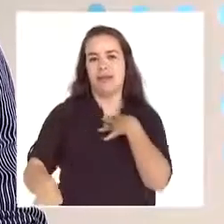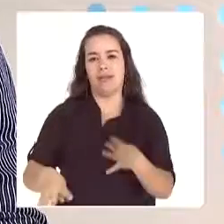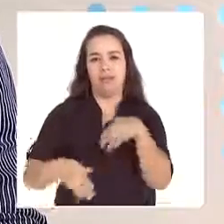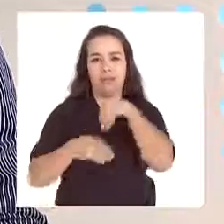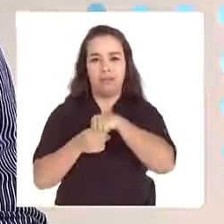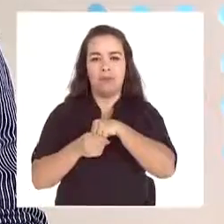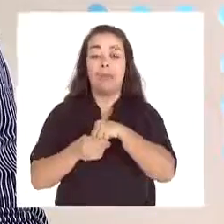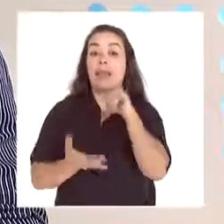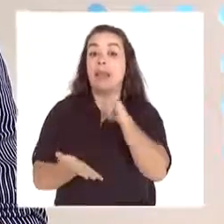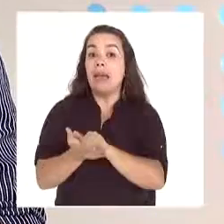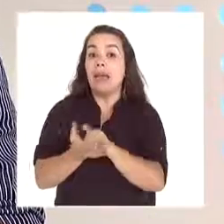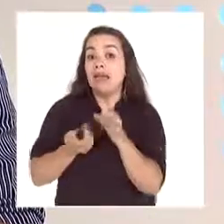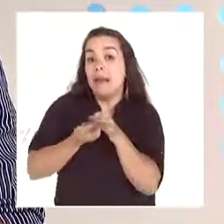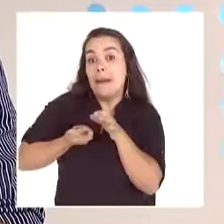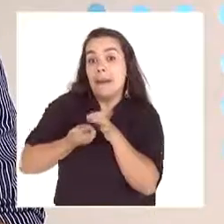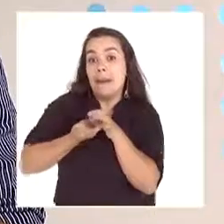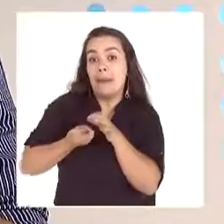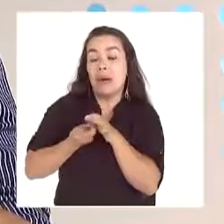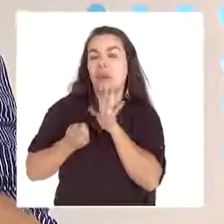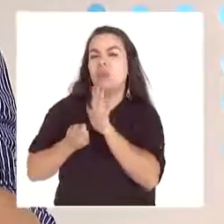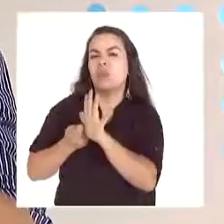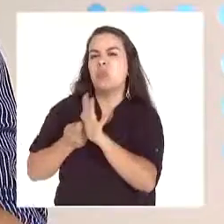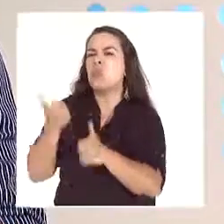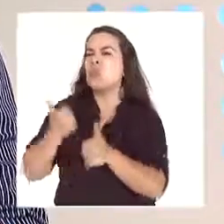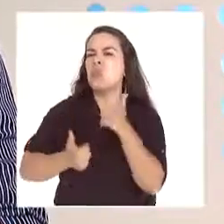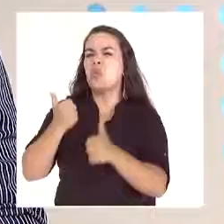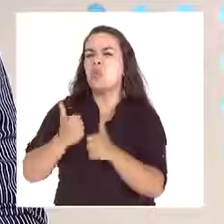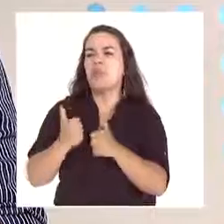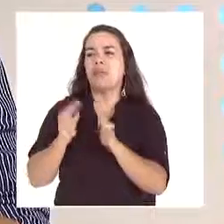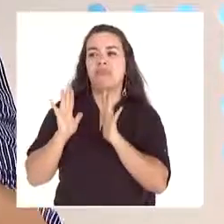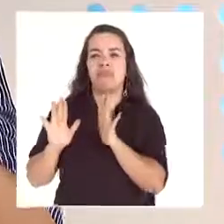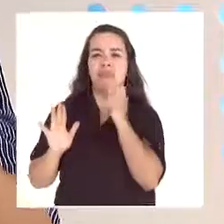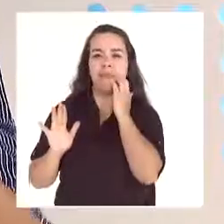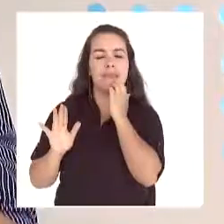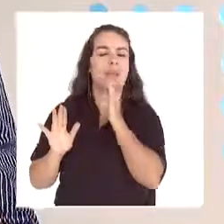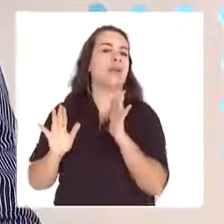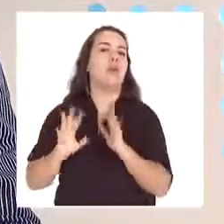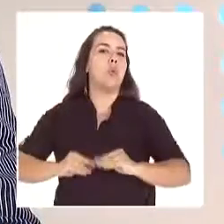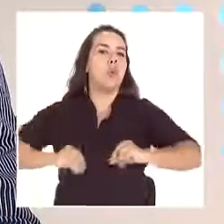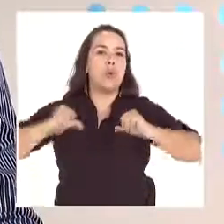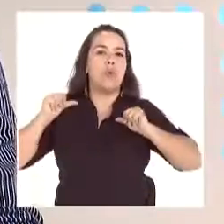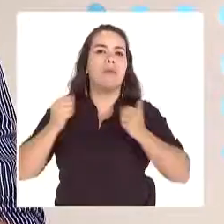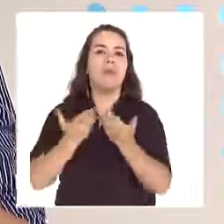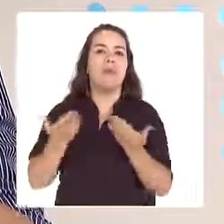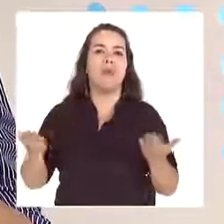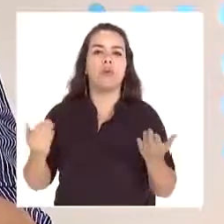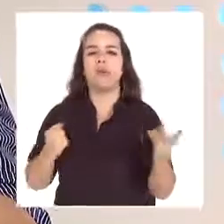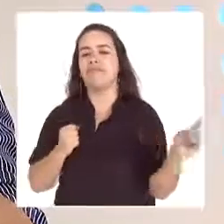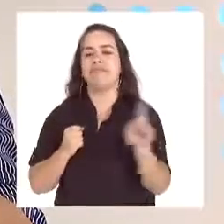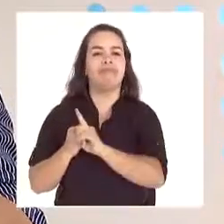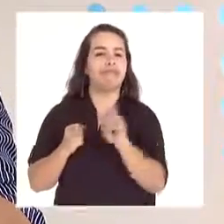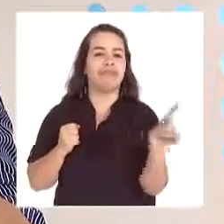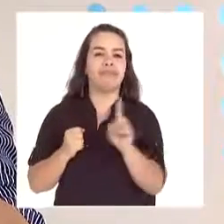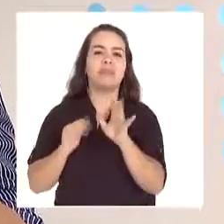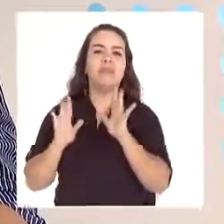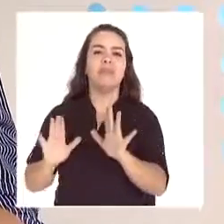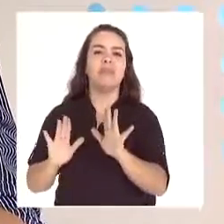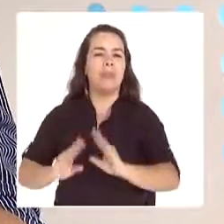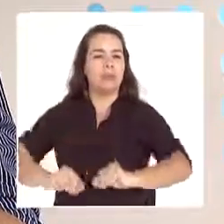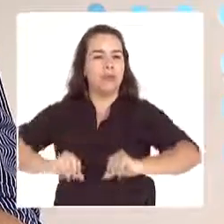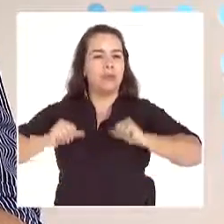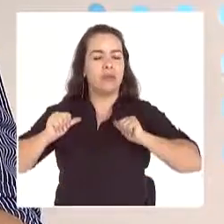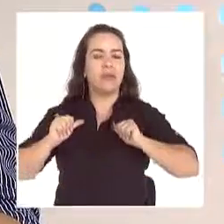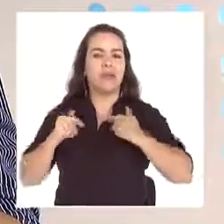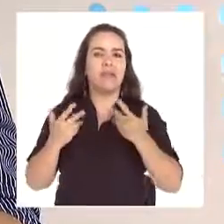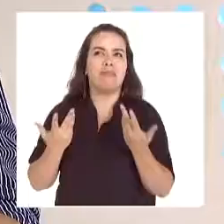Estas células no utilizan unas sustancias que ayudan a